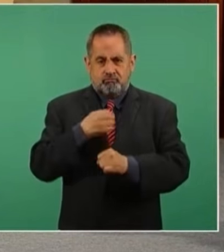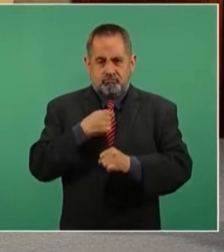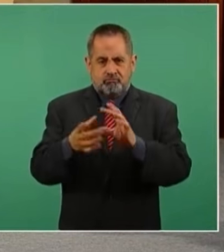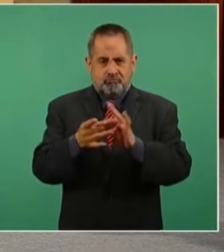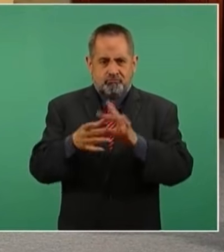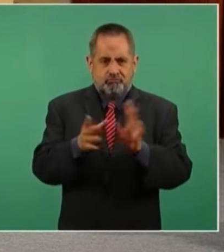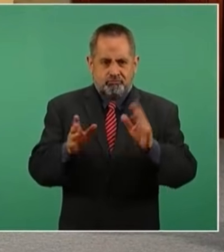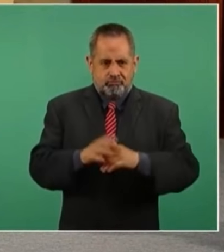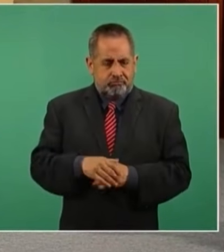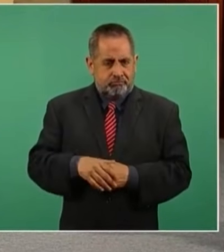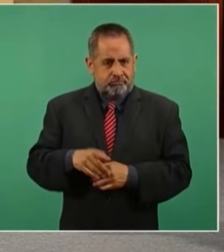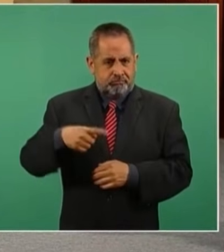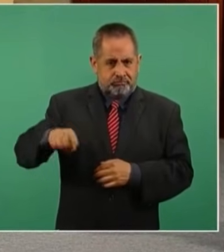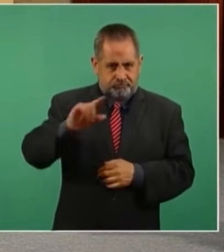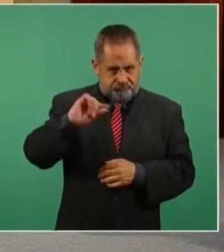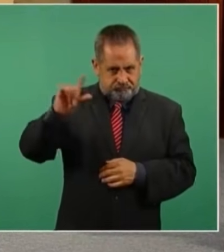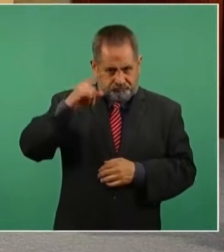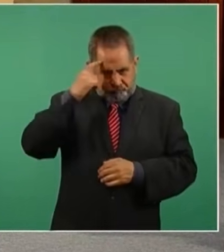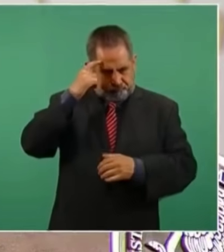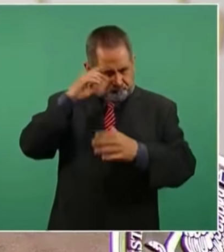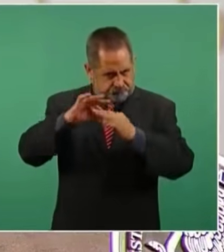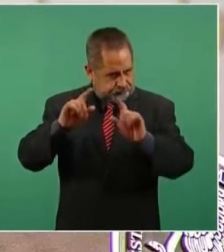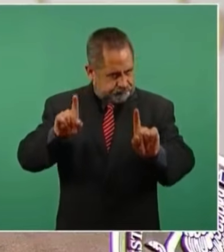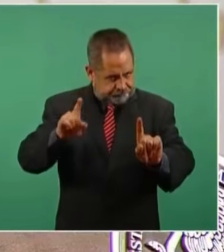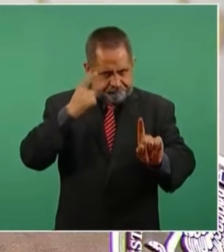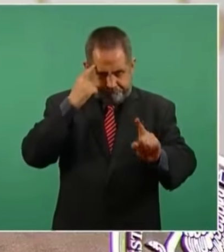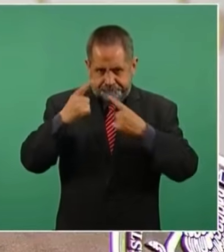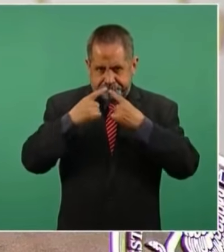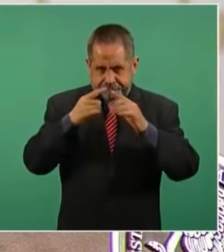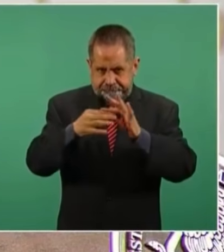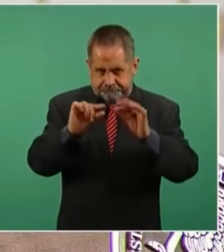vamos a decir, profesionales, académicos.